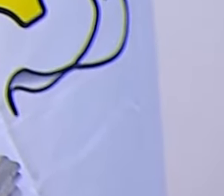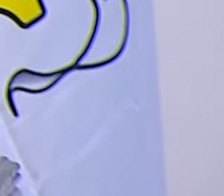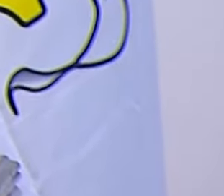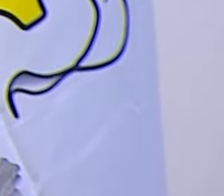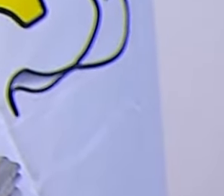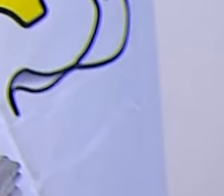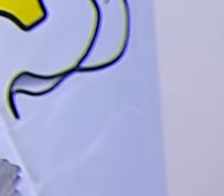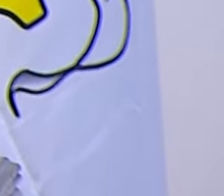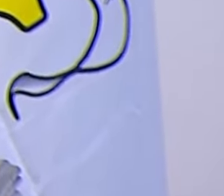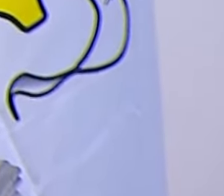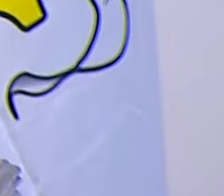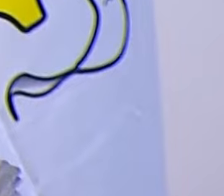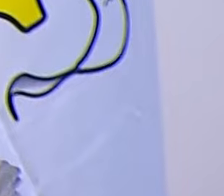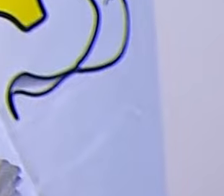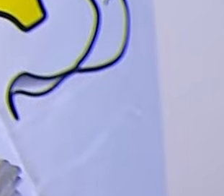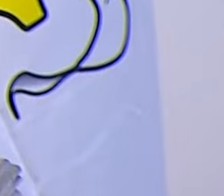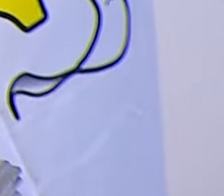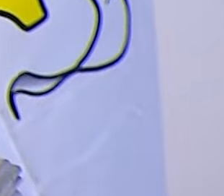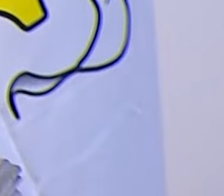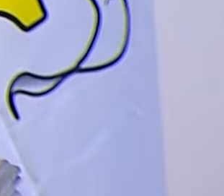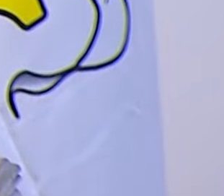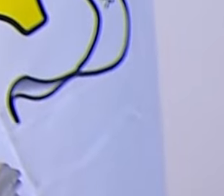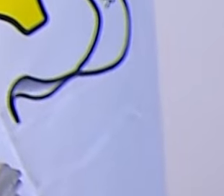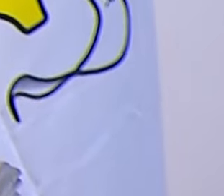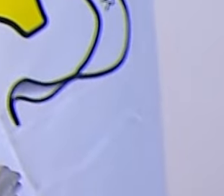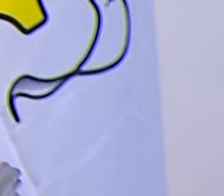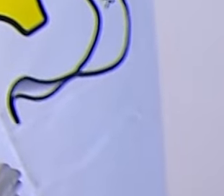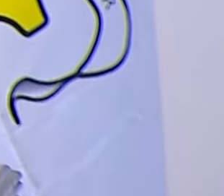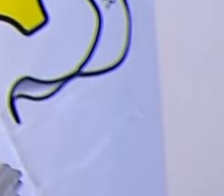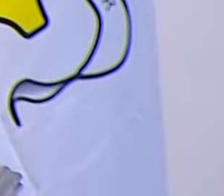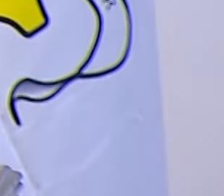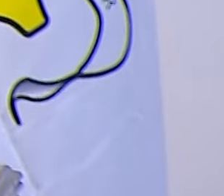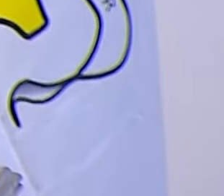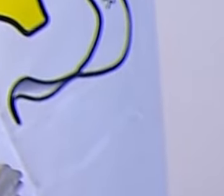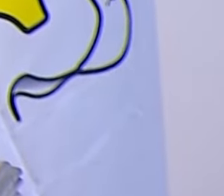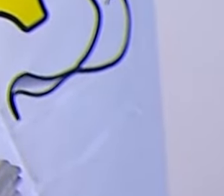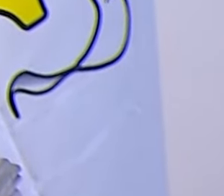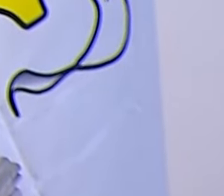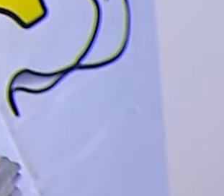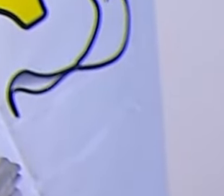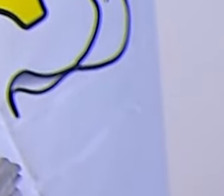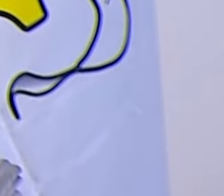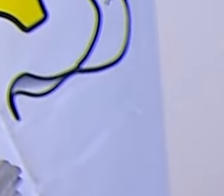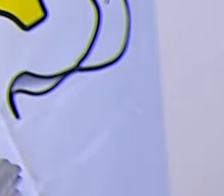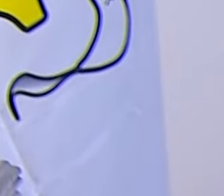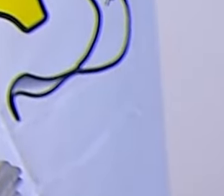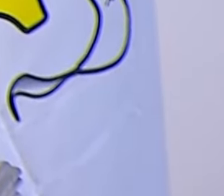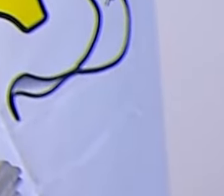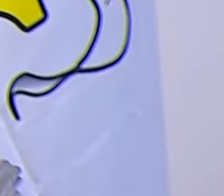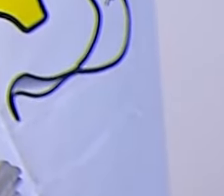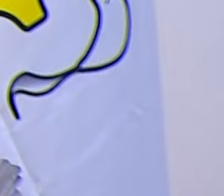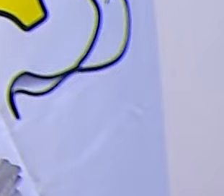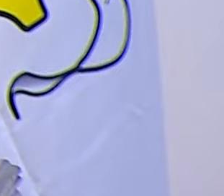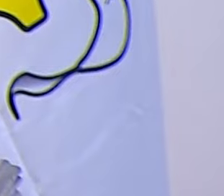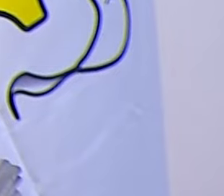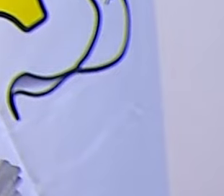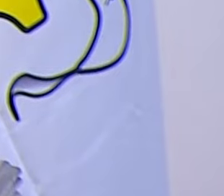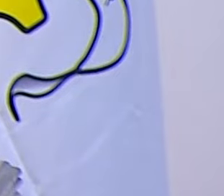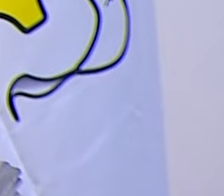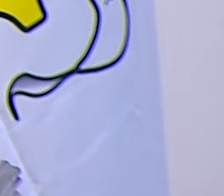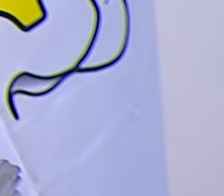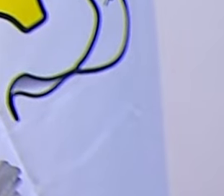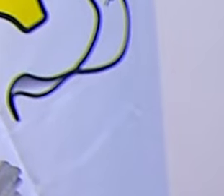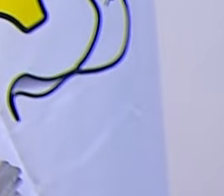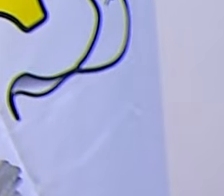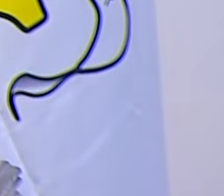quienes están dispuestos a entregar el futuro del país vendiendo activos del Estado desde la fracción